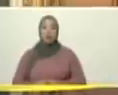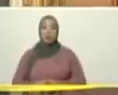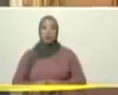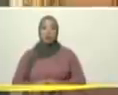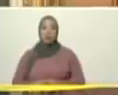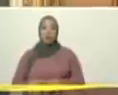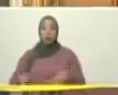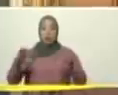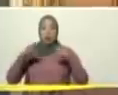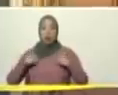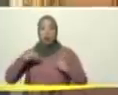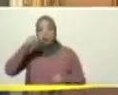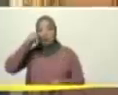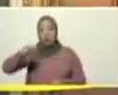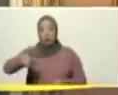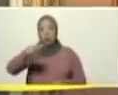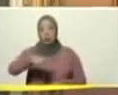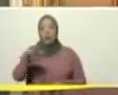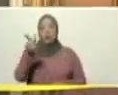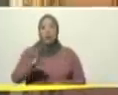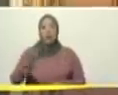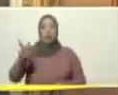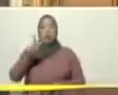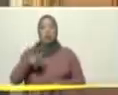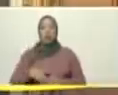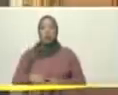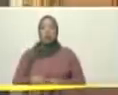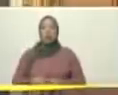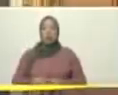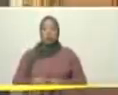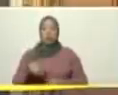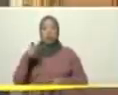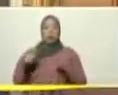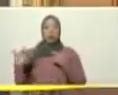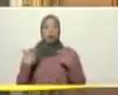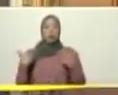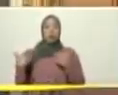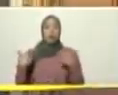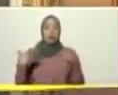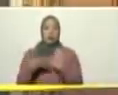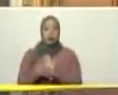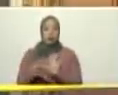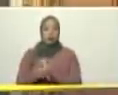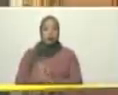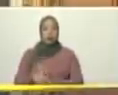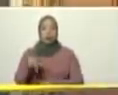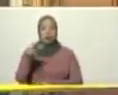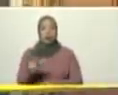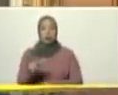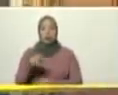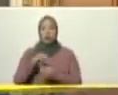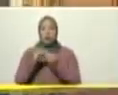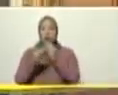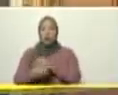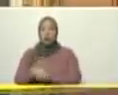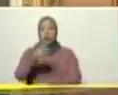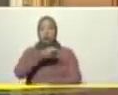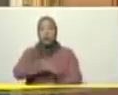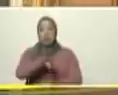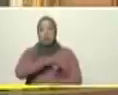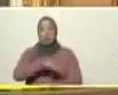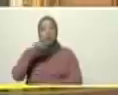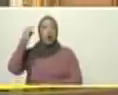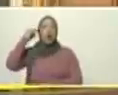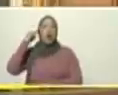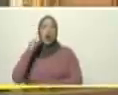asumiendo todos los poderes del Estado venezolano, disolviendo la Constitución, escondiendo el retrato de Simón Bolívar,